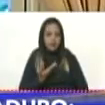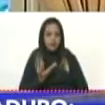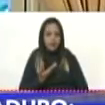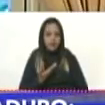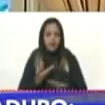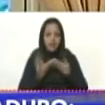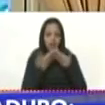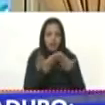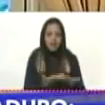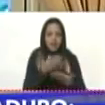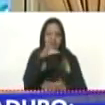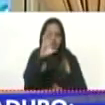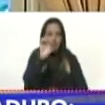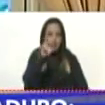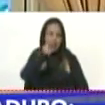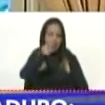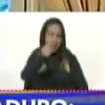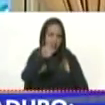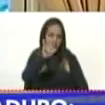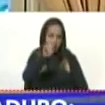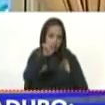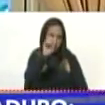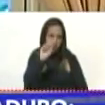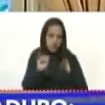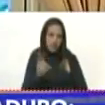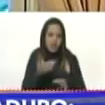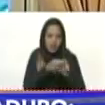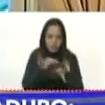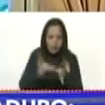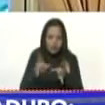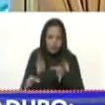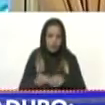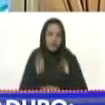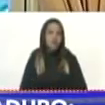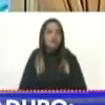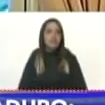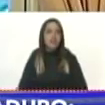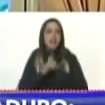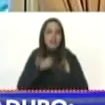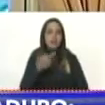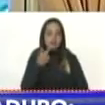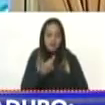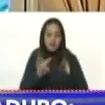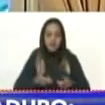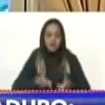créditos productivos en Petro. Y me están solicitando que autorice